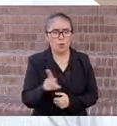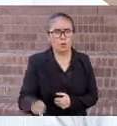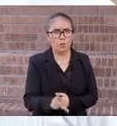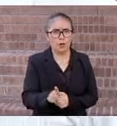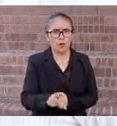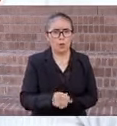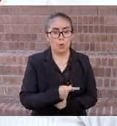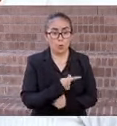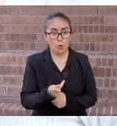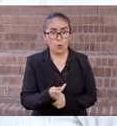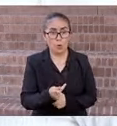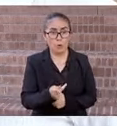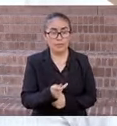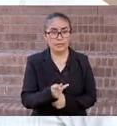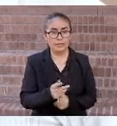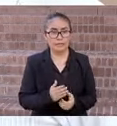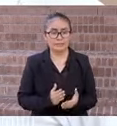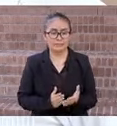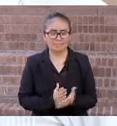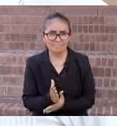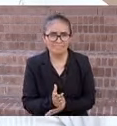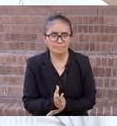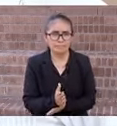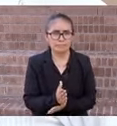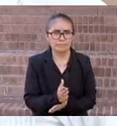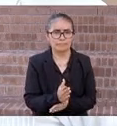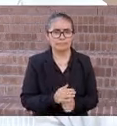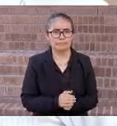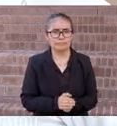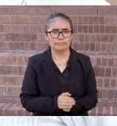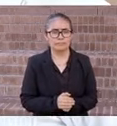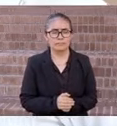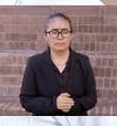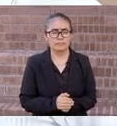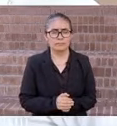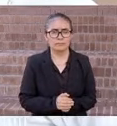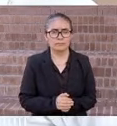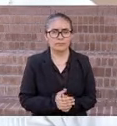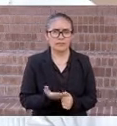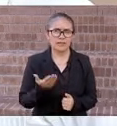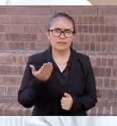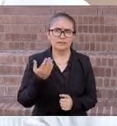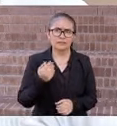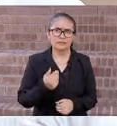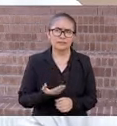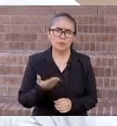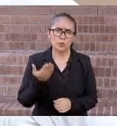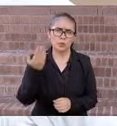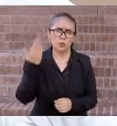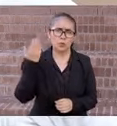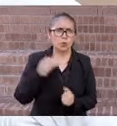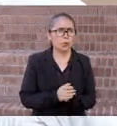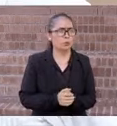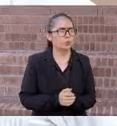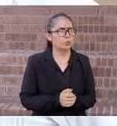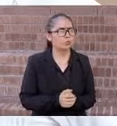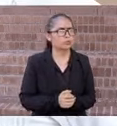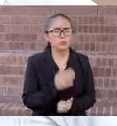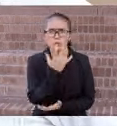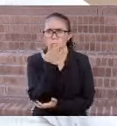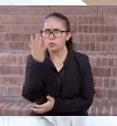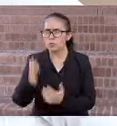la pobreza a pesar de tantos recursos naturales